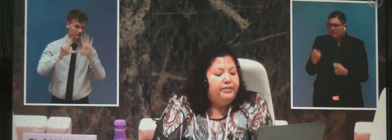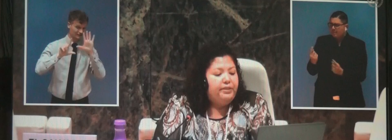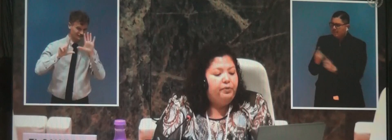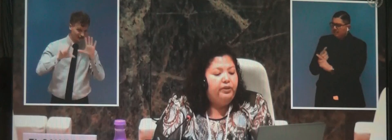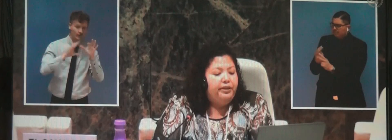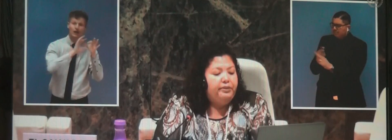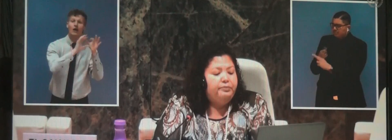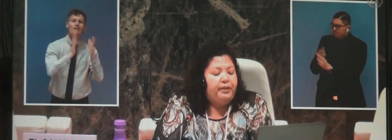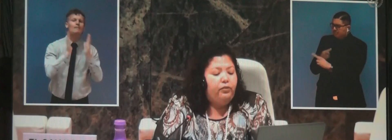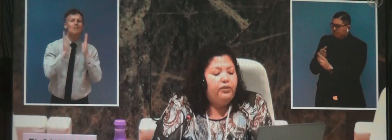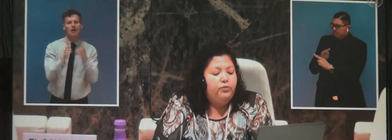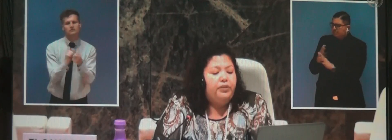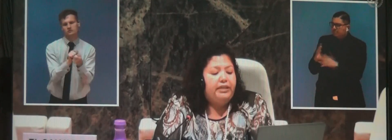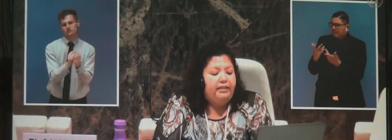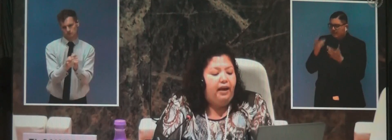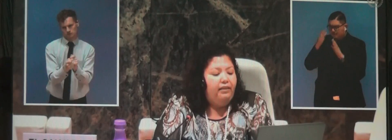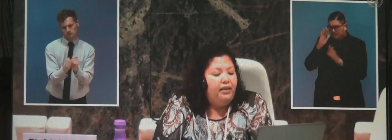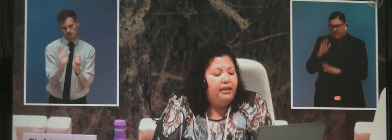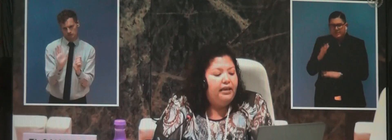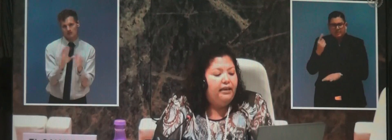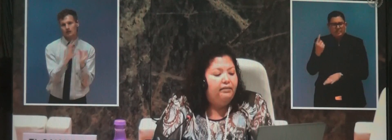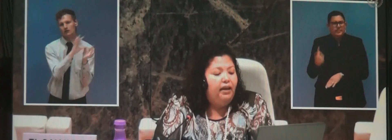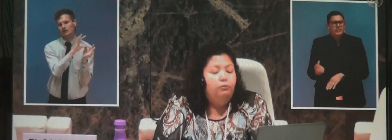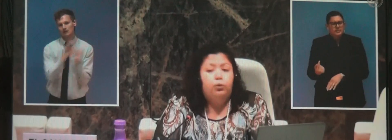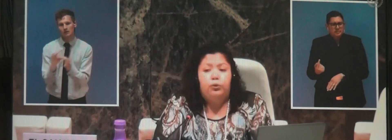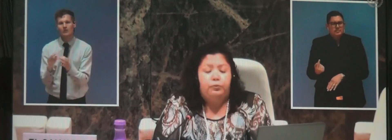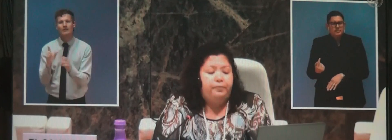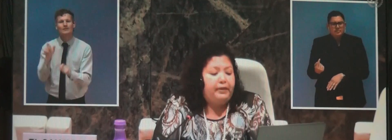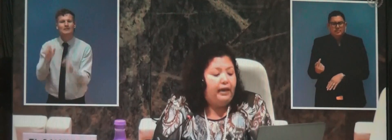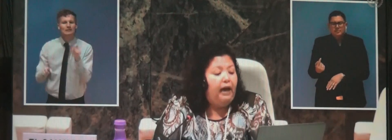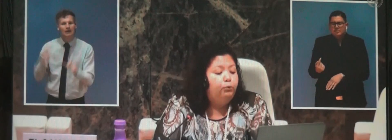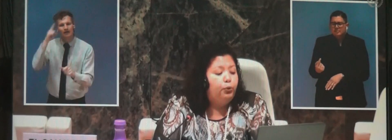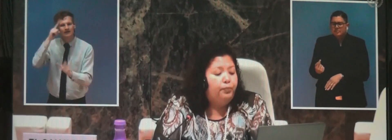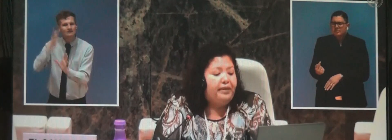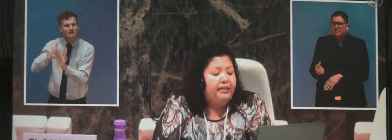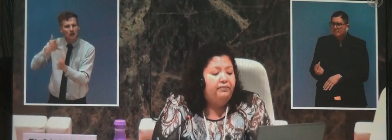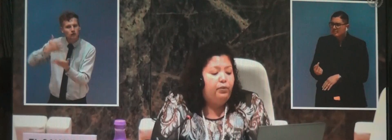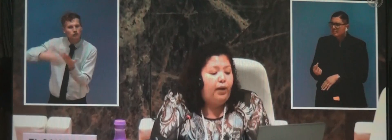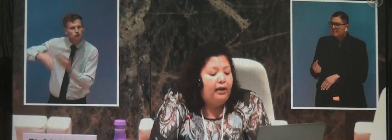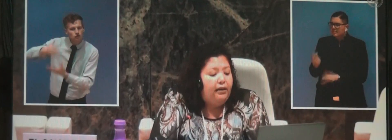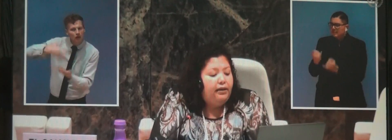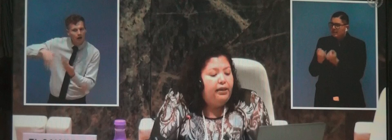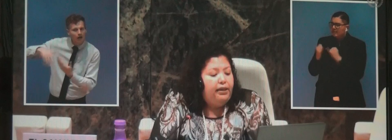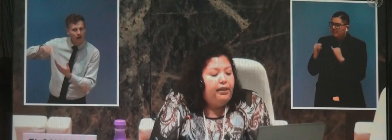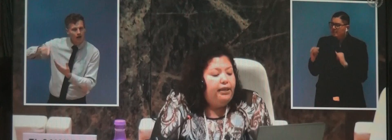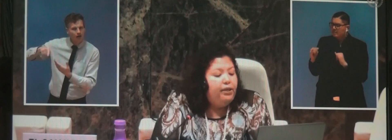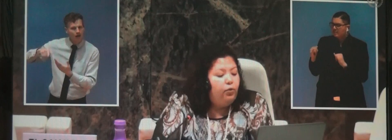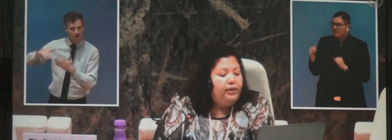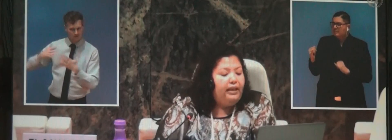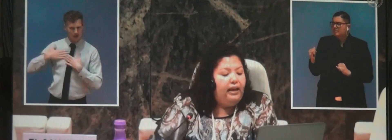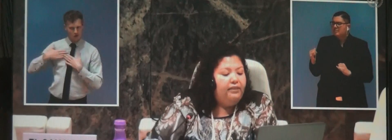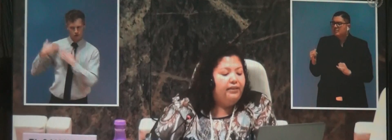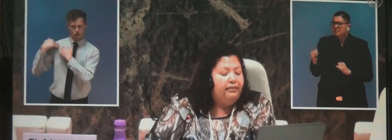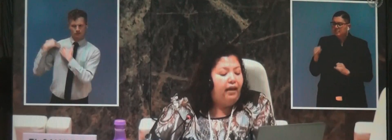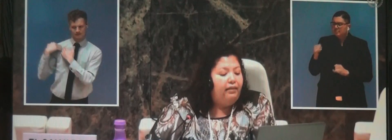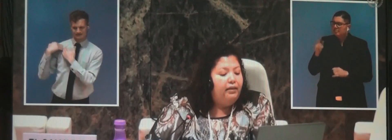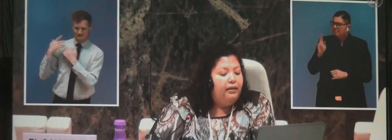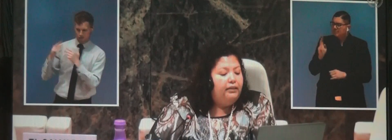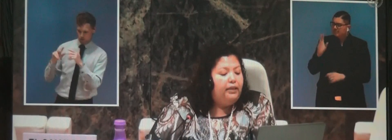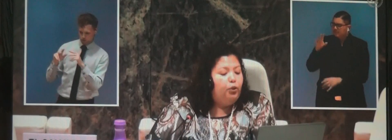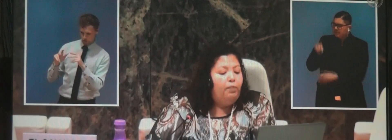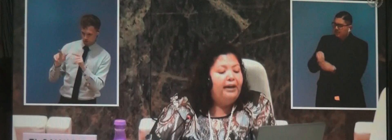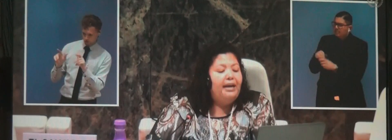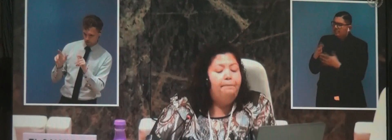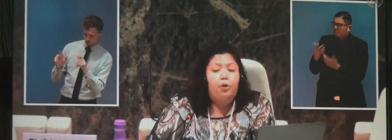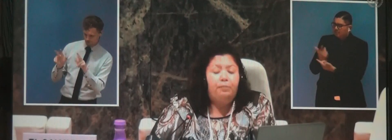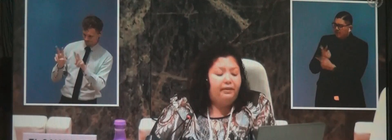los principios del respeto de su dignidad inherente a la autonomía individual, incluida la libertad